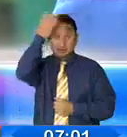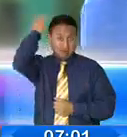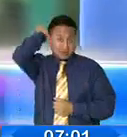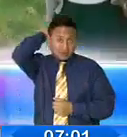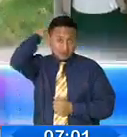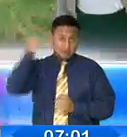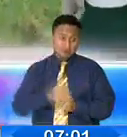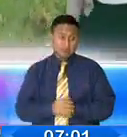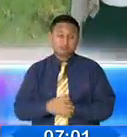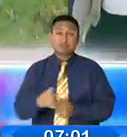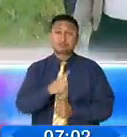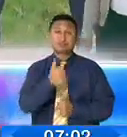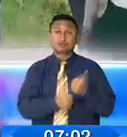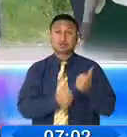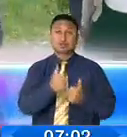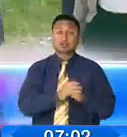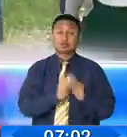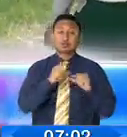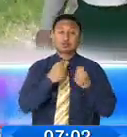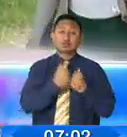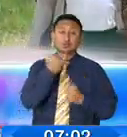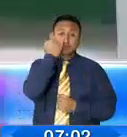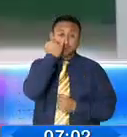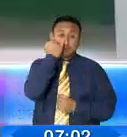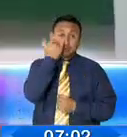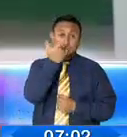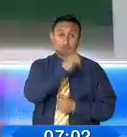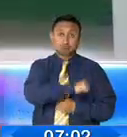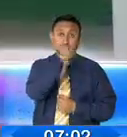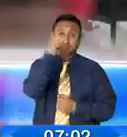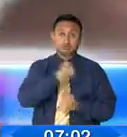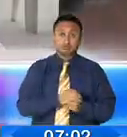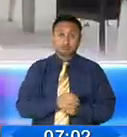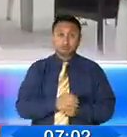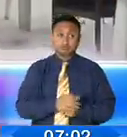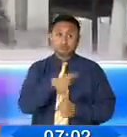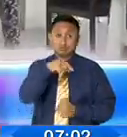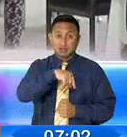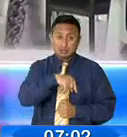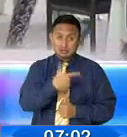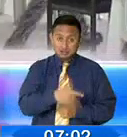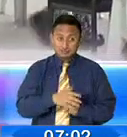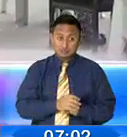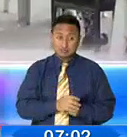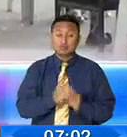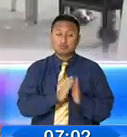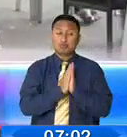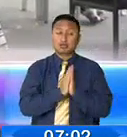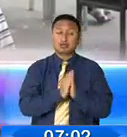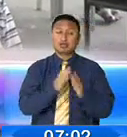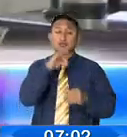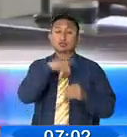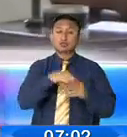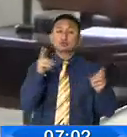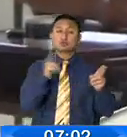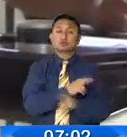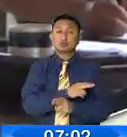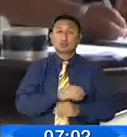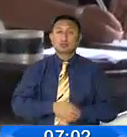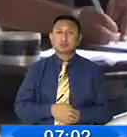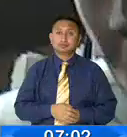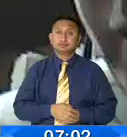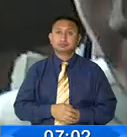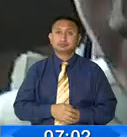el candidato de Pachacútic triunfó son aquellas donde prevaleció su llamado al voto nulo ideológico.